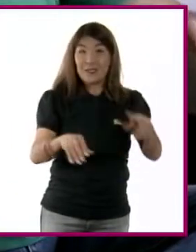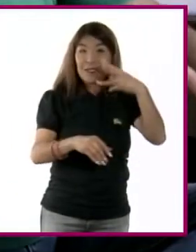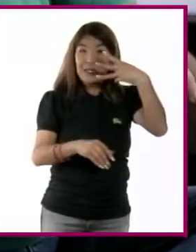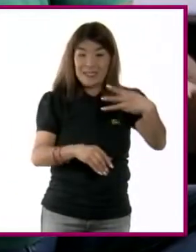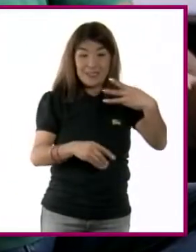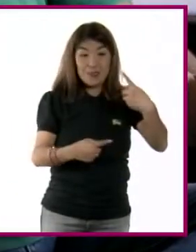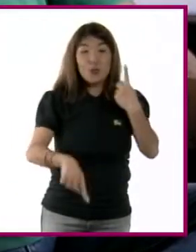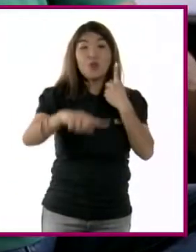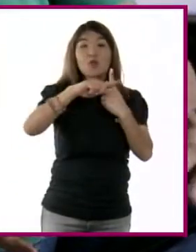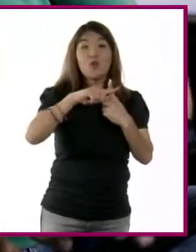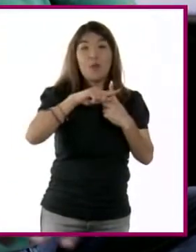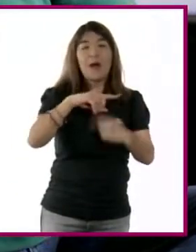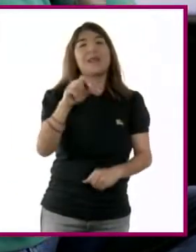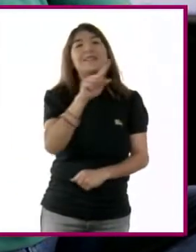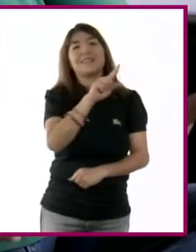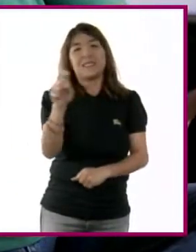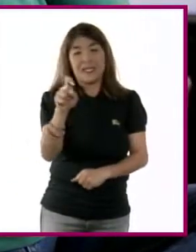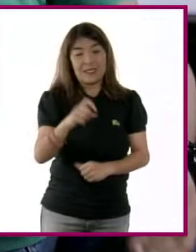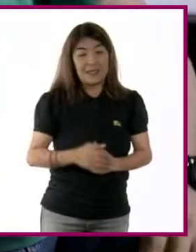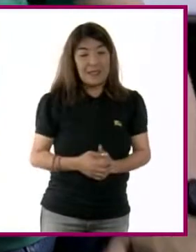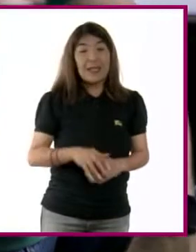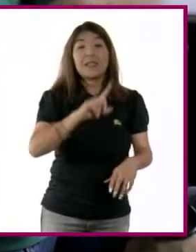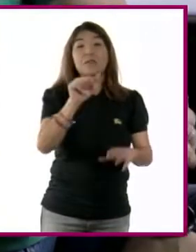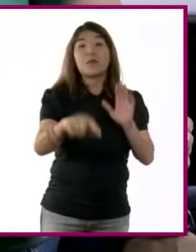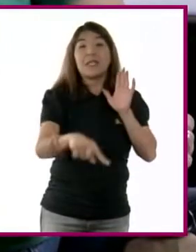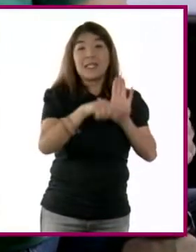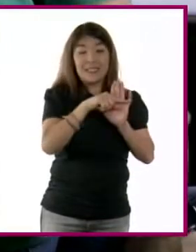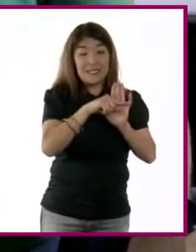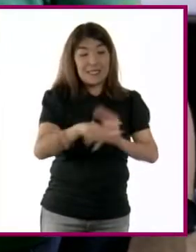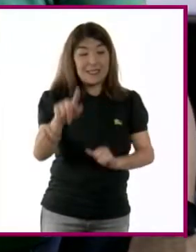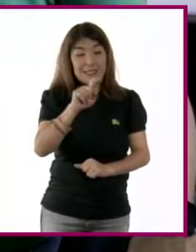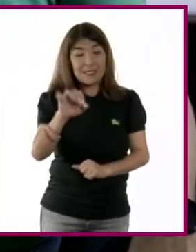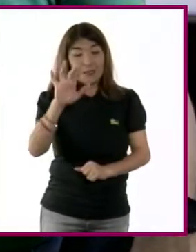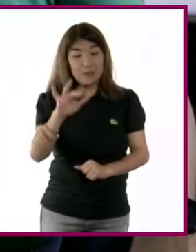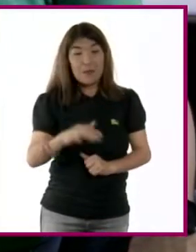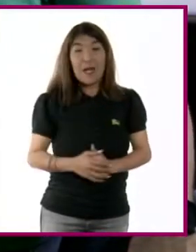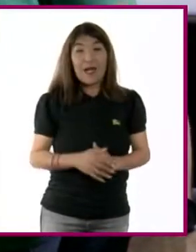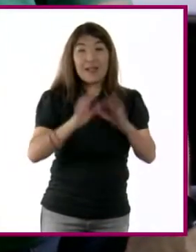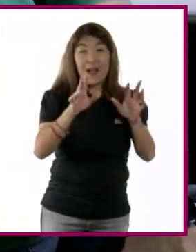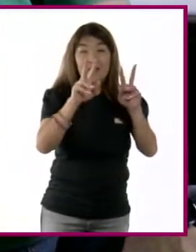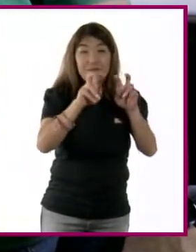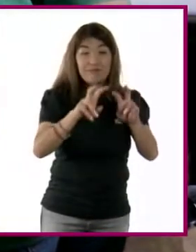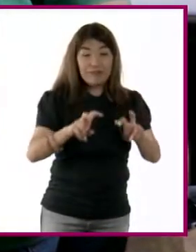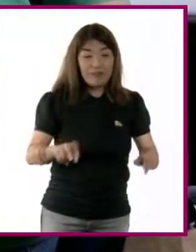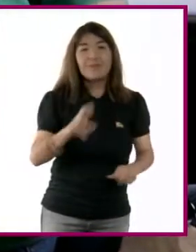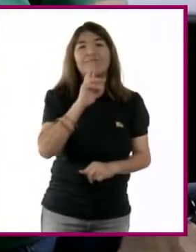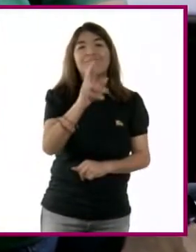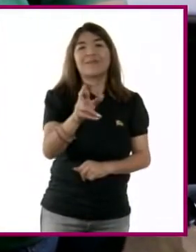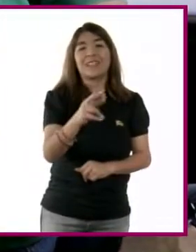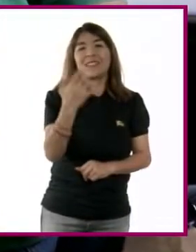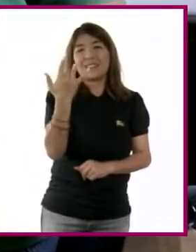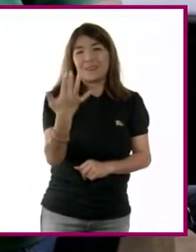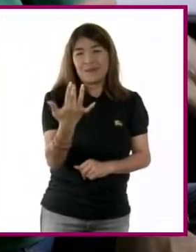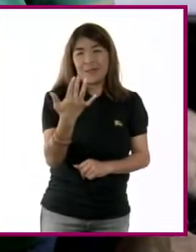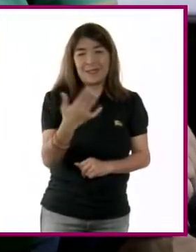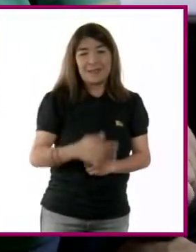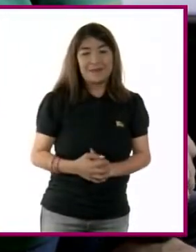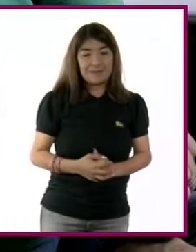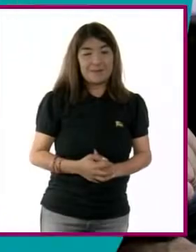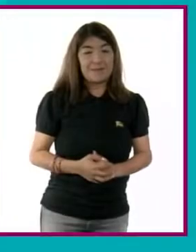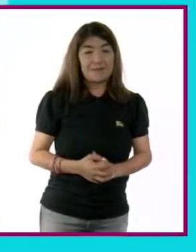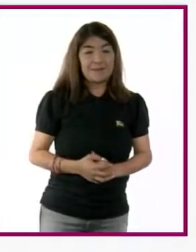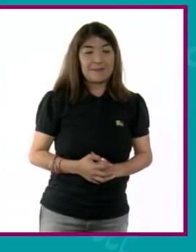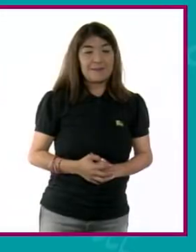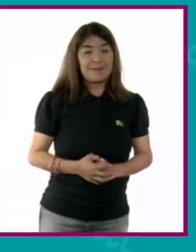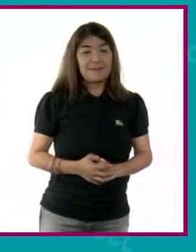3 y obtenemos 100. Y las restamos de 150. Así obtenemos el resultado, 50.